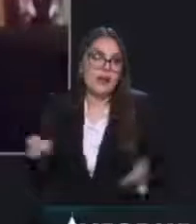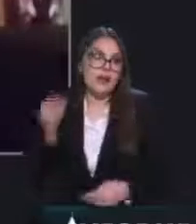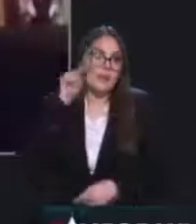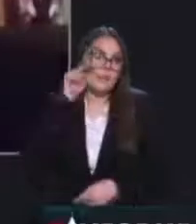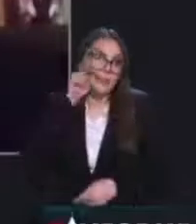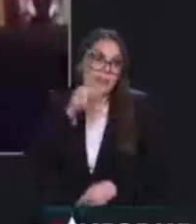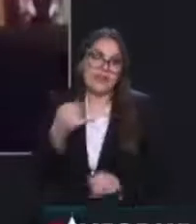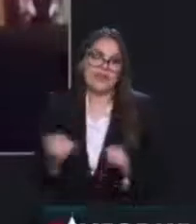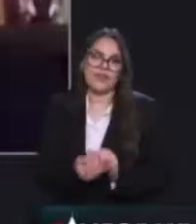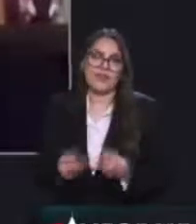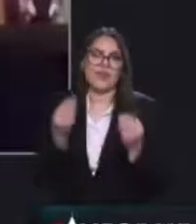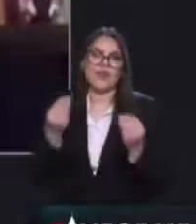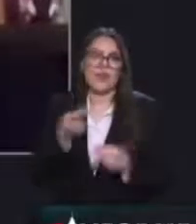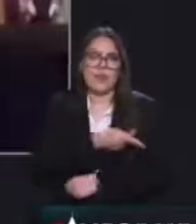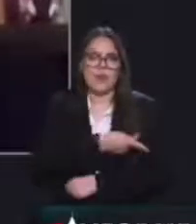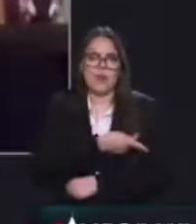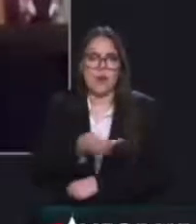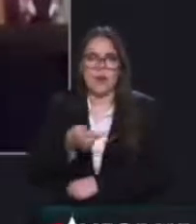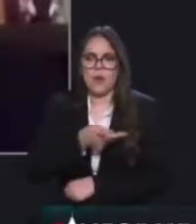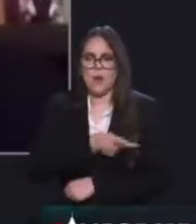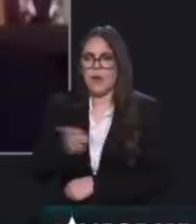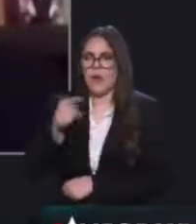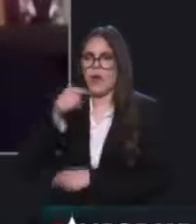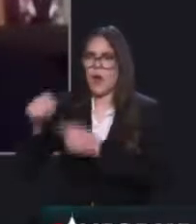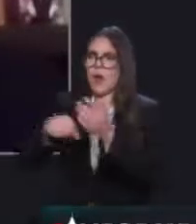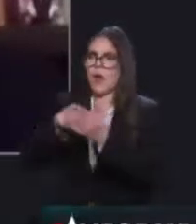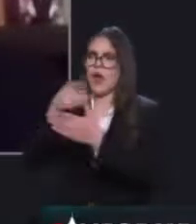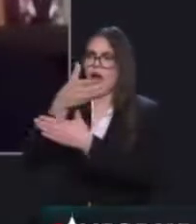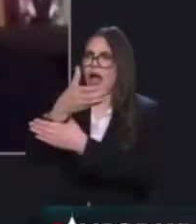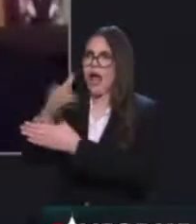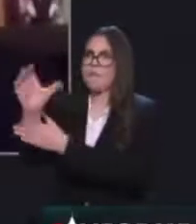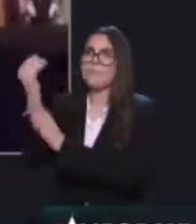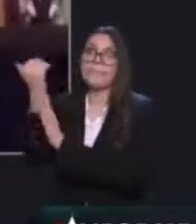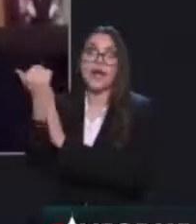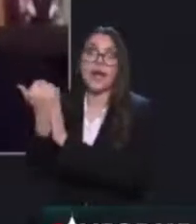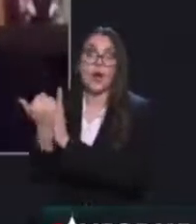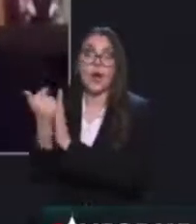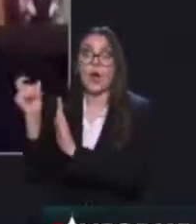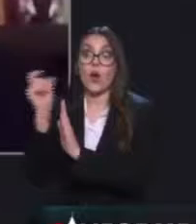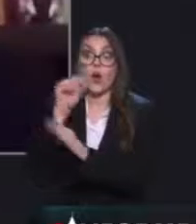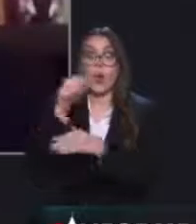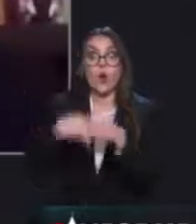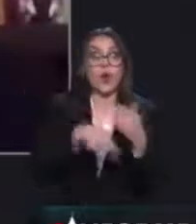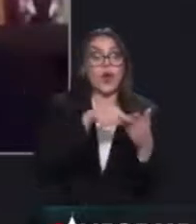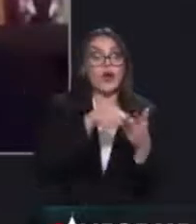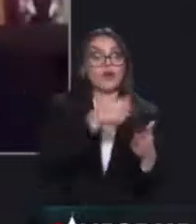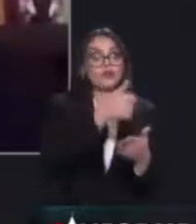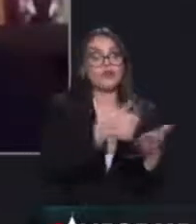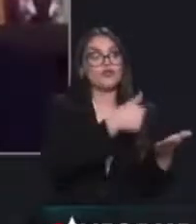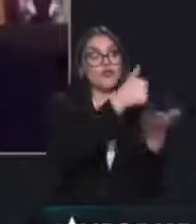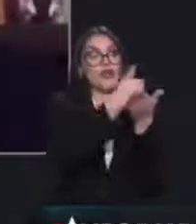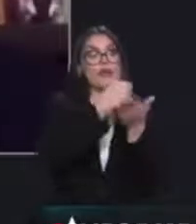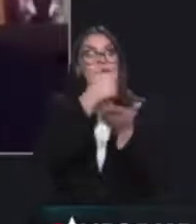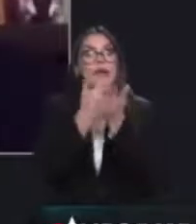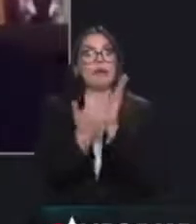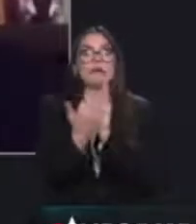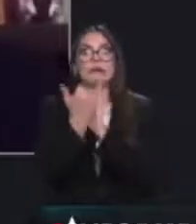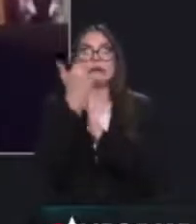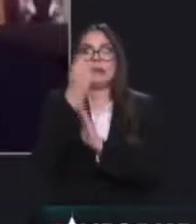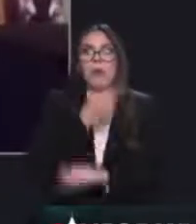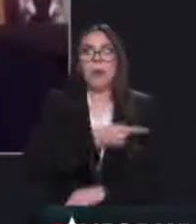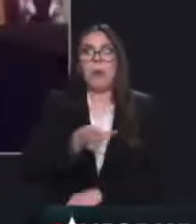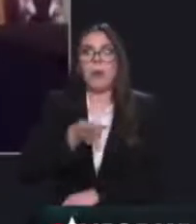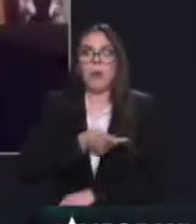incluso en general la pobreza en zonas rurales se redujo, mientras que desgraciadamente en las zonas urbanas se incrementó. Entonces podemos ver que